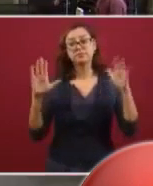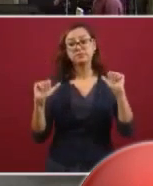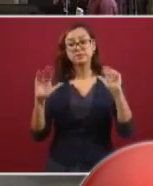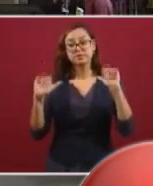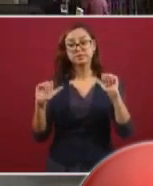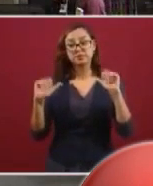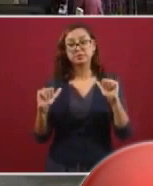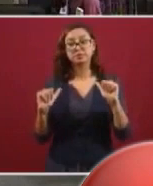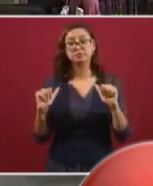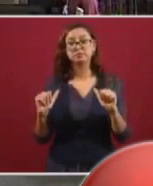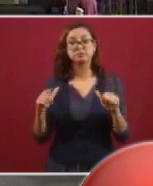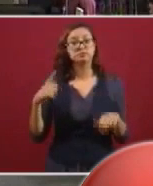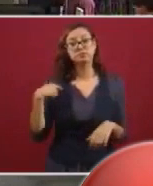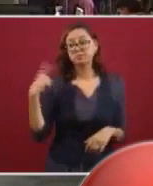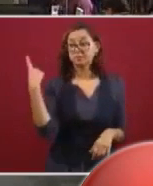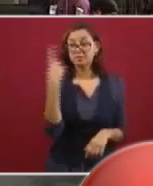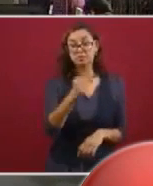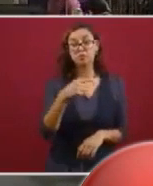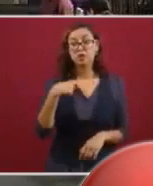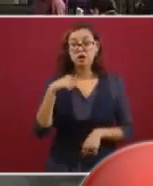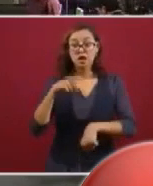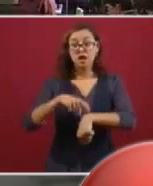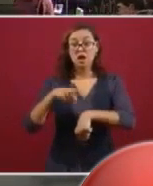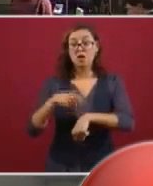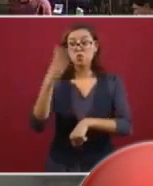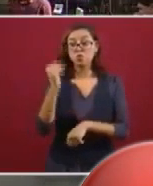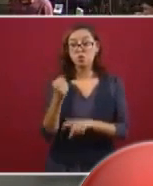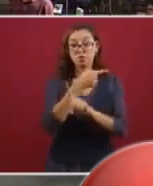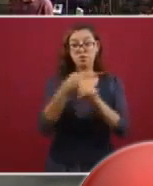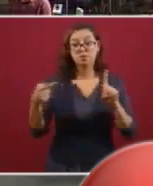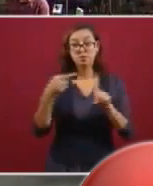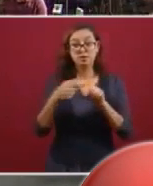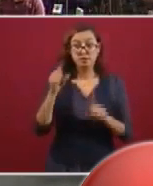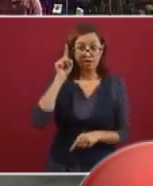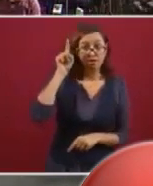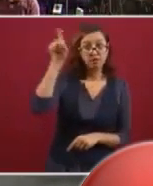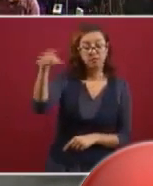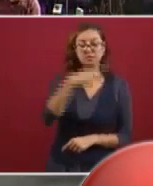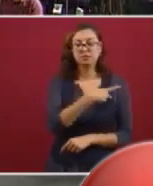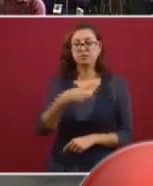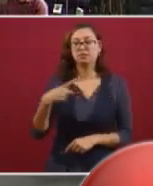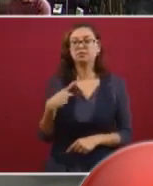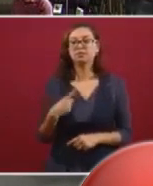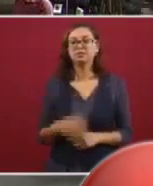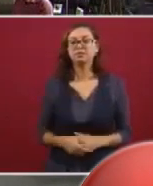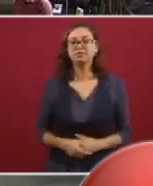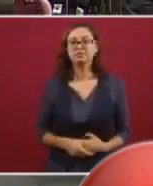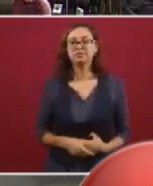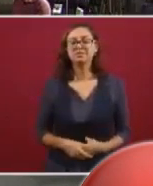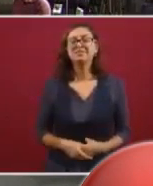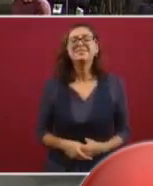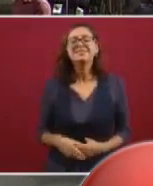si no, no llego. Es a las 9:30 la… ¿Cómo? ¿Cómo?